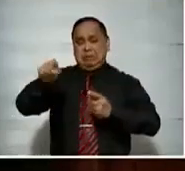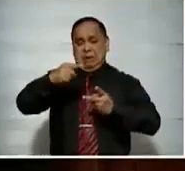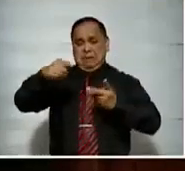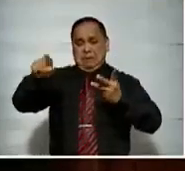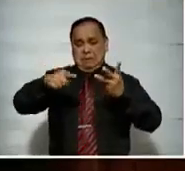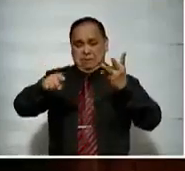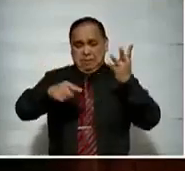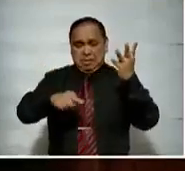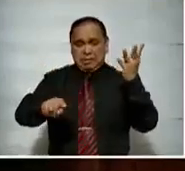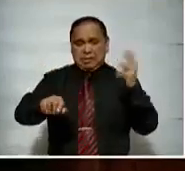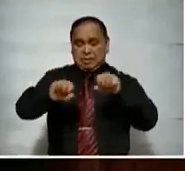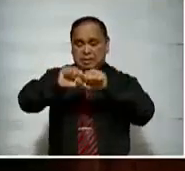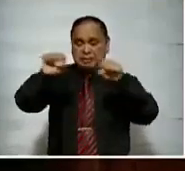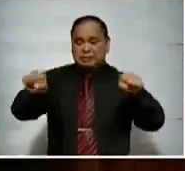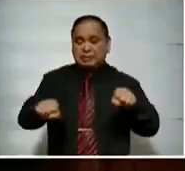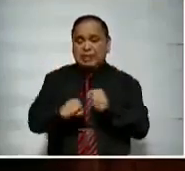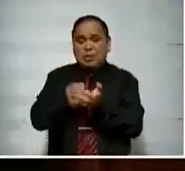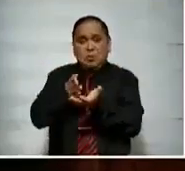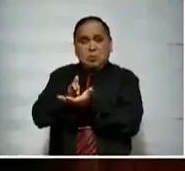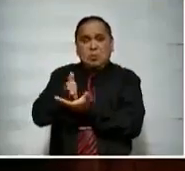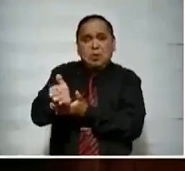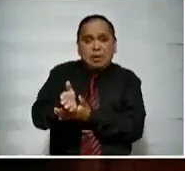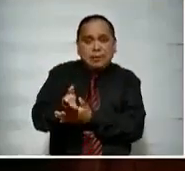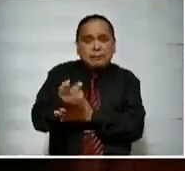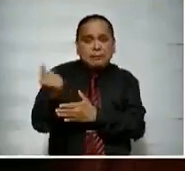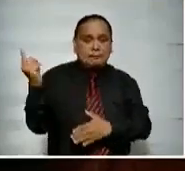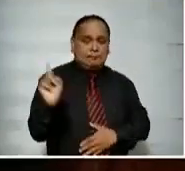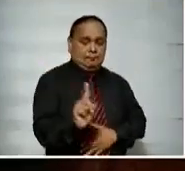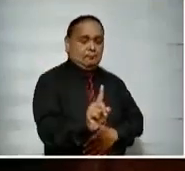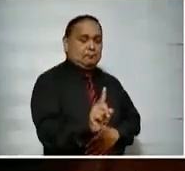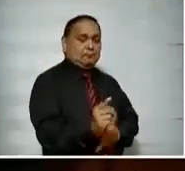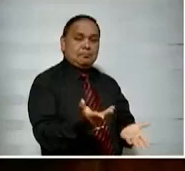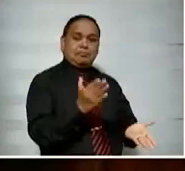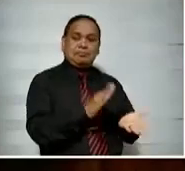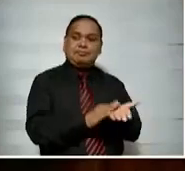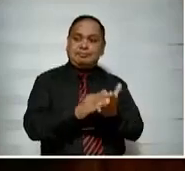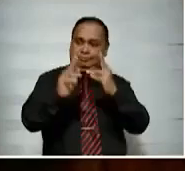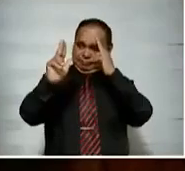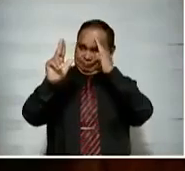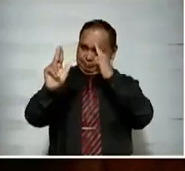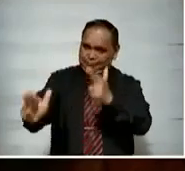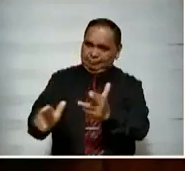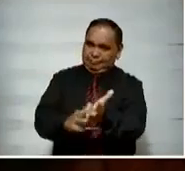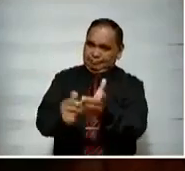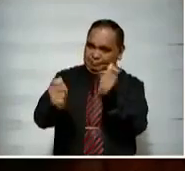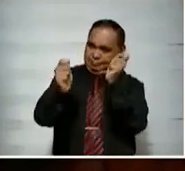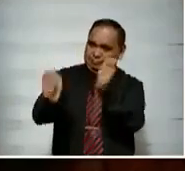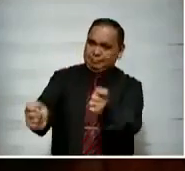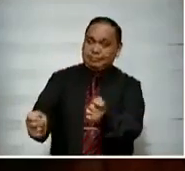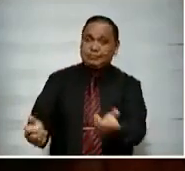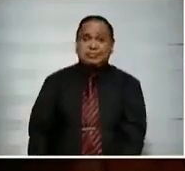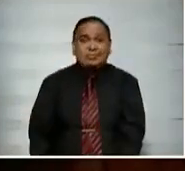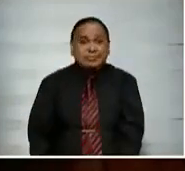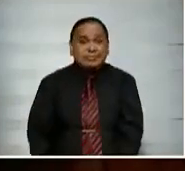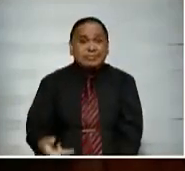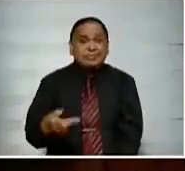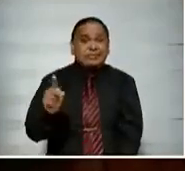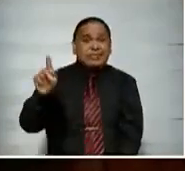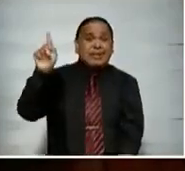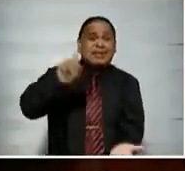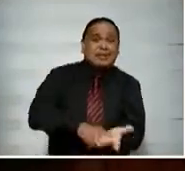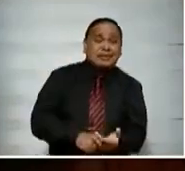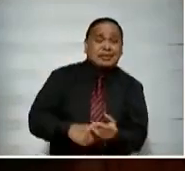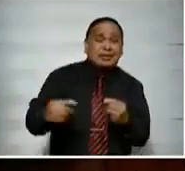se salen del salón y cuando regresa, mención honorífica para Javier Tejado. Se hizo una revuelta en el